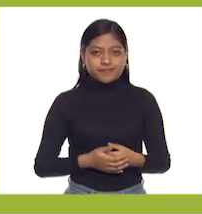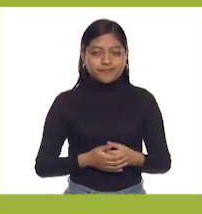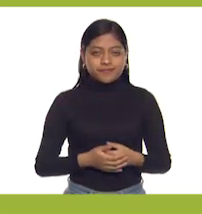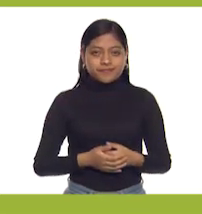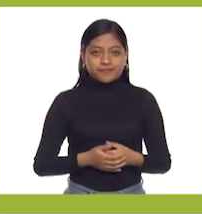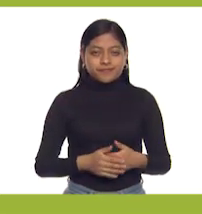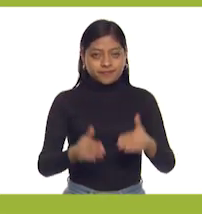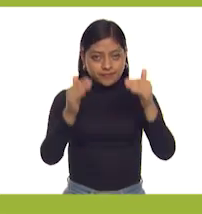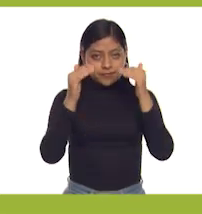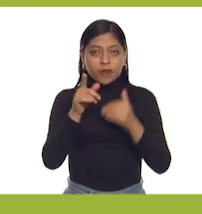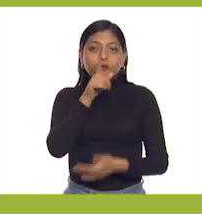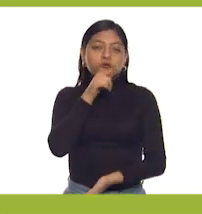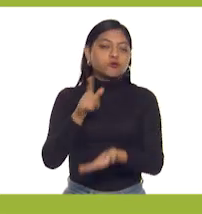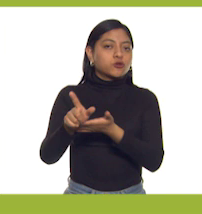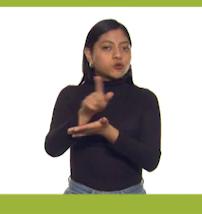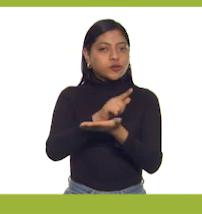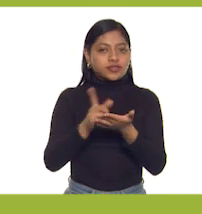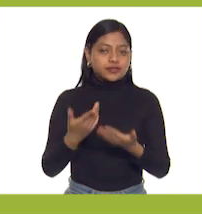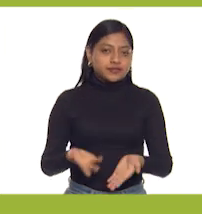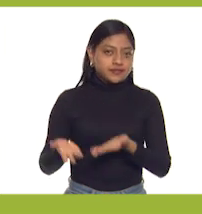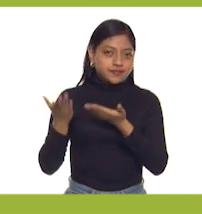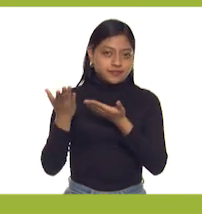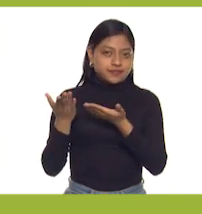@sep.mx. Twitter